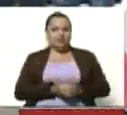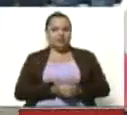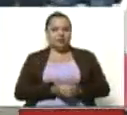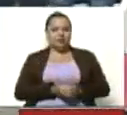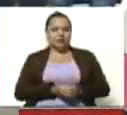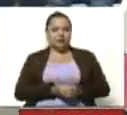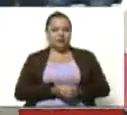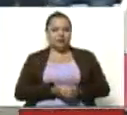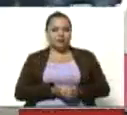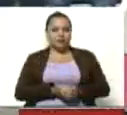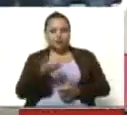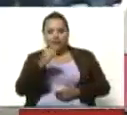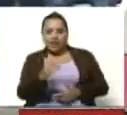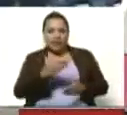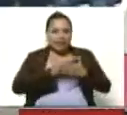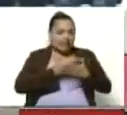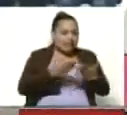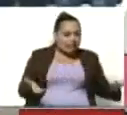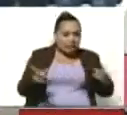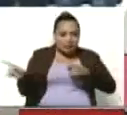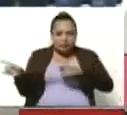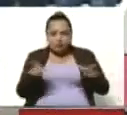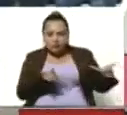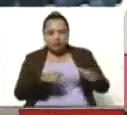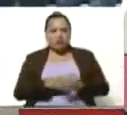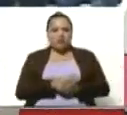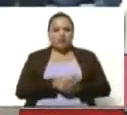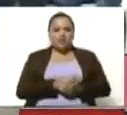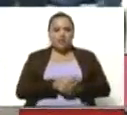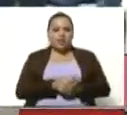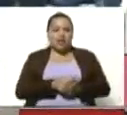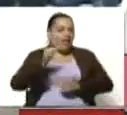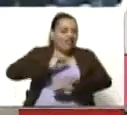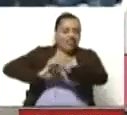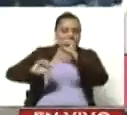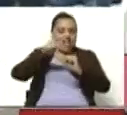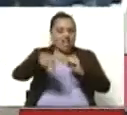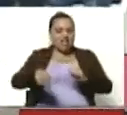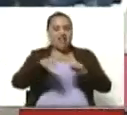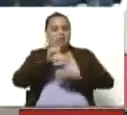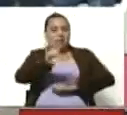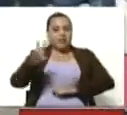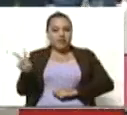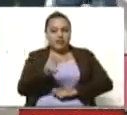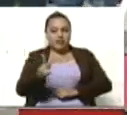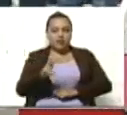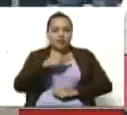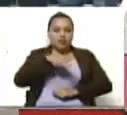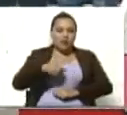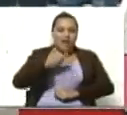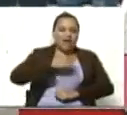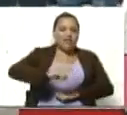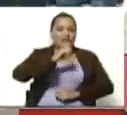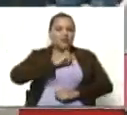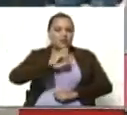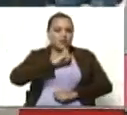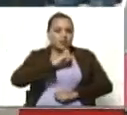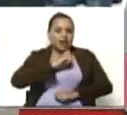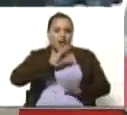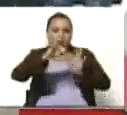que estamos dispuestos a luchar como sea hemos pasado miscisitudes la